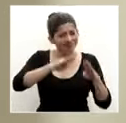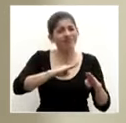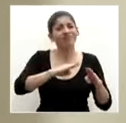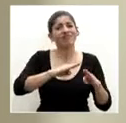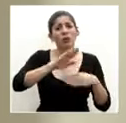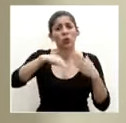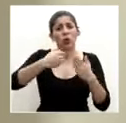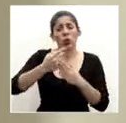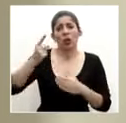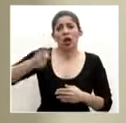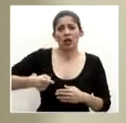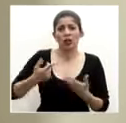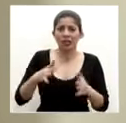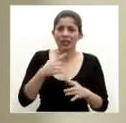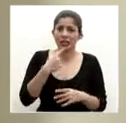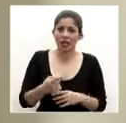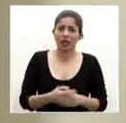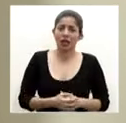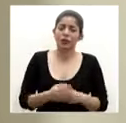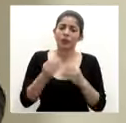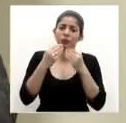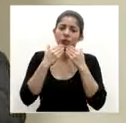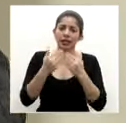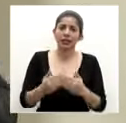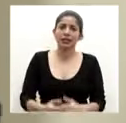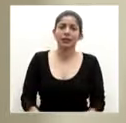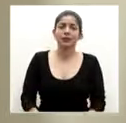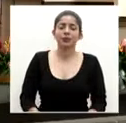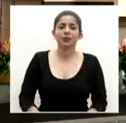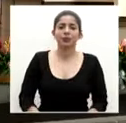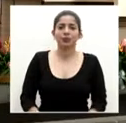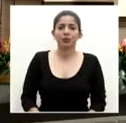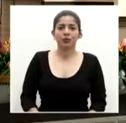las disposiciones que se han dado. Muchas gracias.